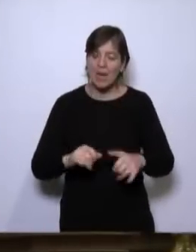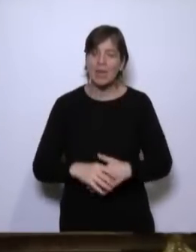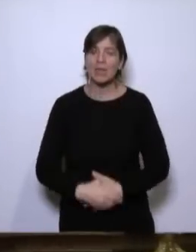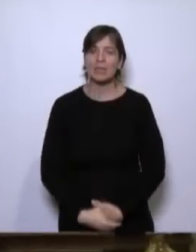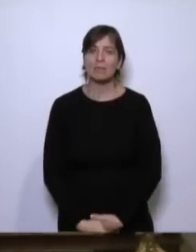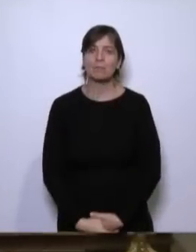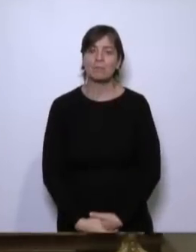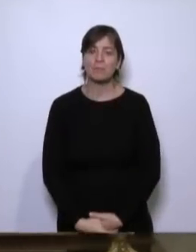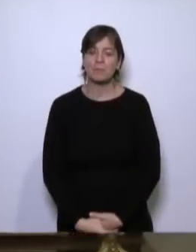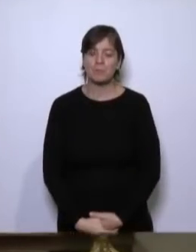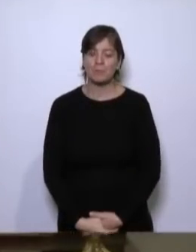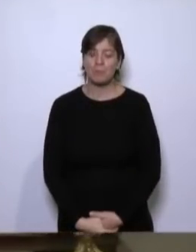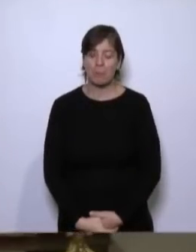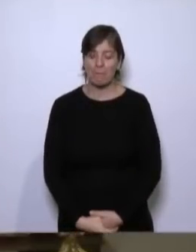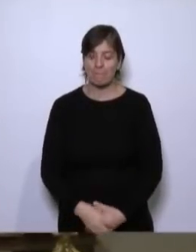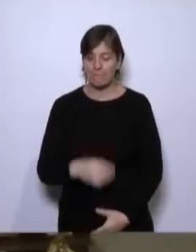danos la